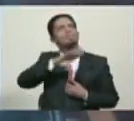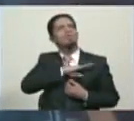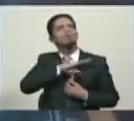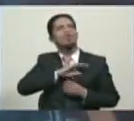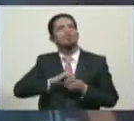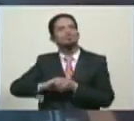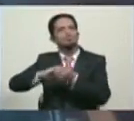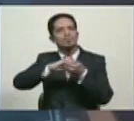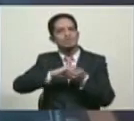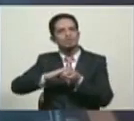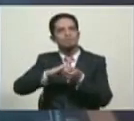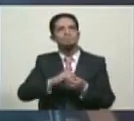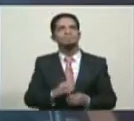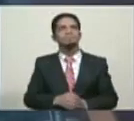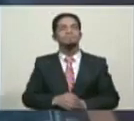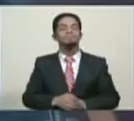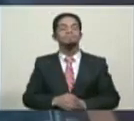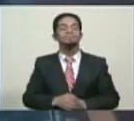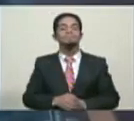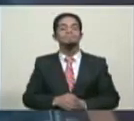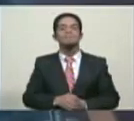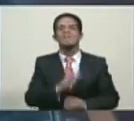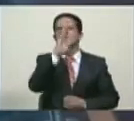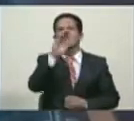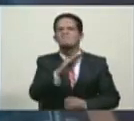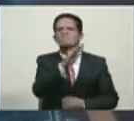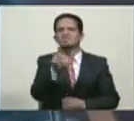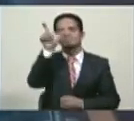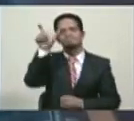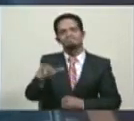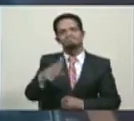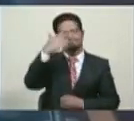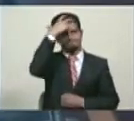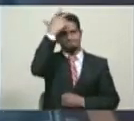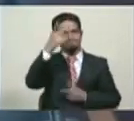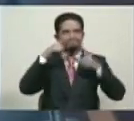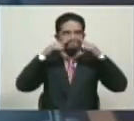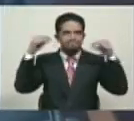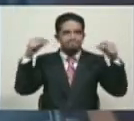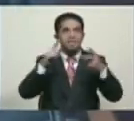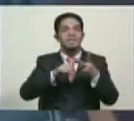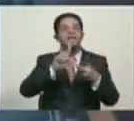la bendición de nuestro santo José Gregorio Hernández y